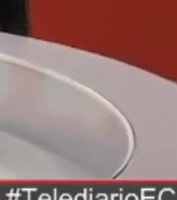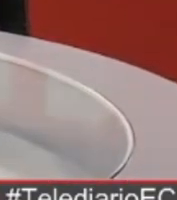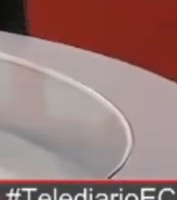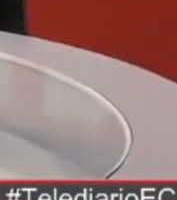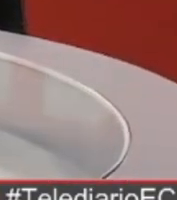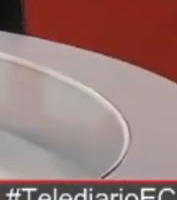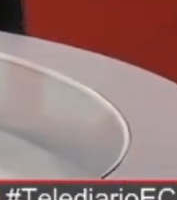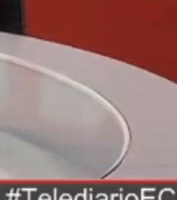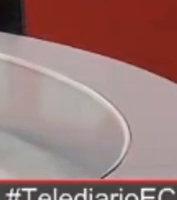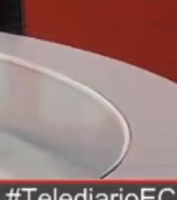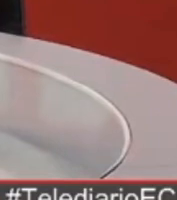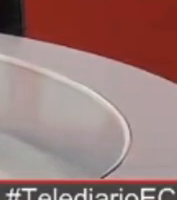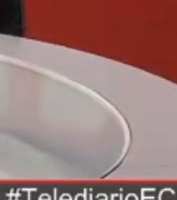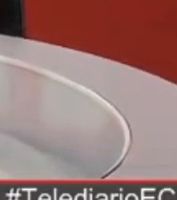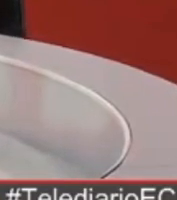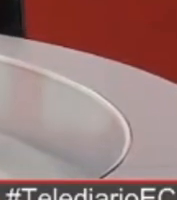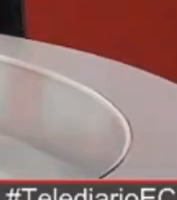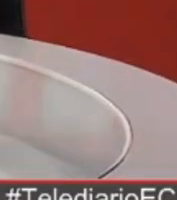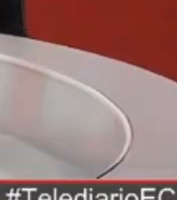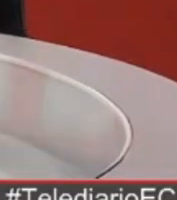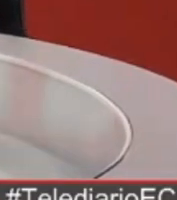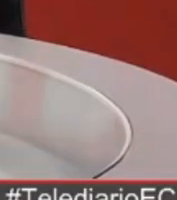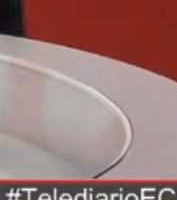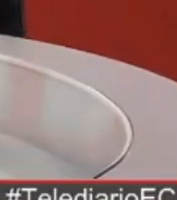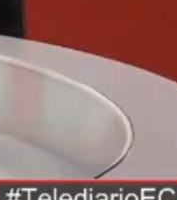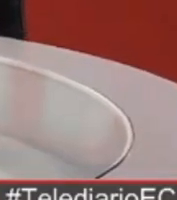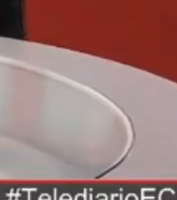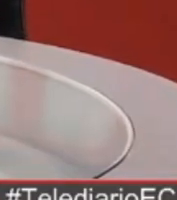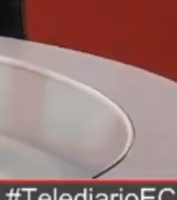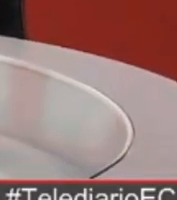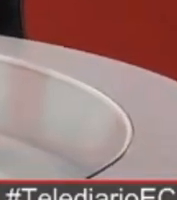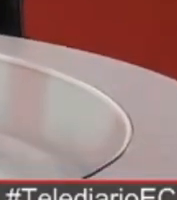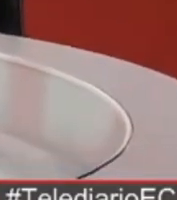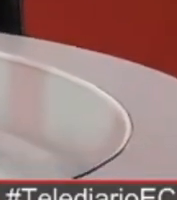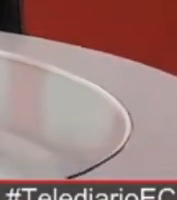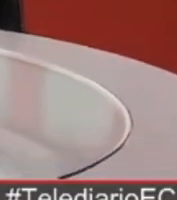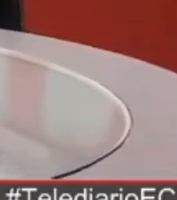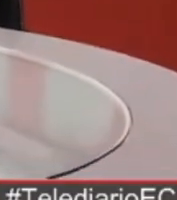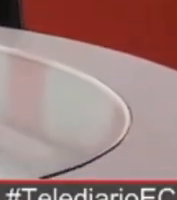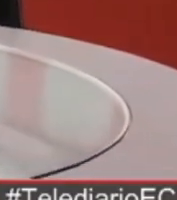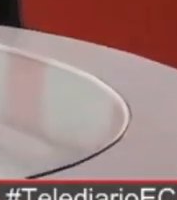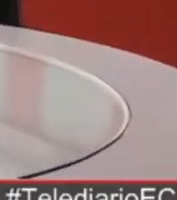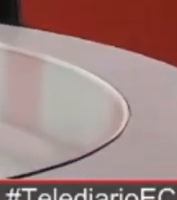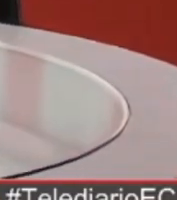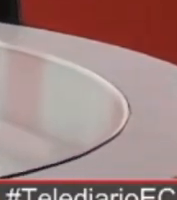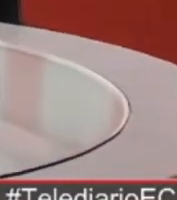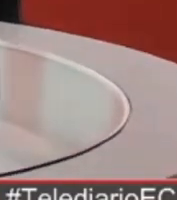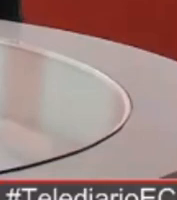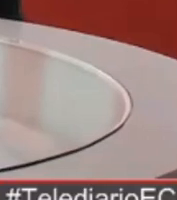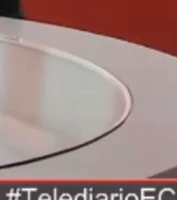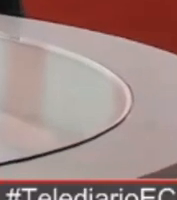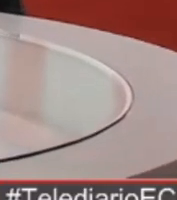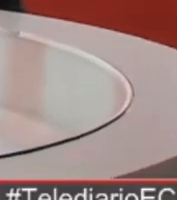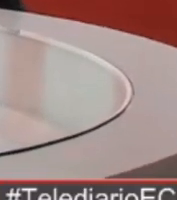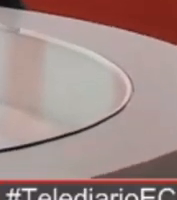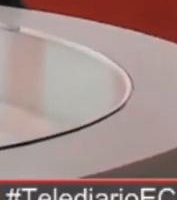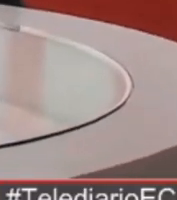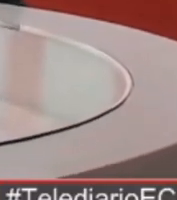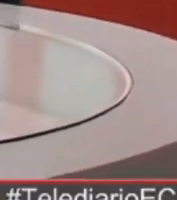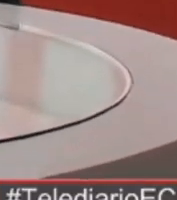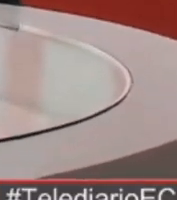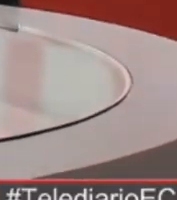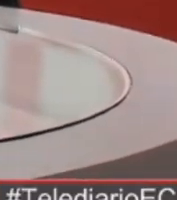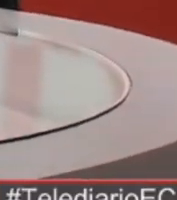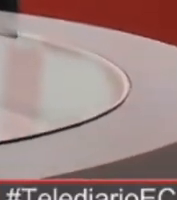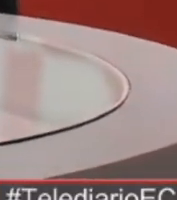no podemos dejar también a llevar algún cantón el cantón líder de nuestra provincia diríamos nosotros donde